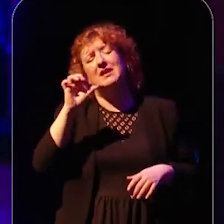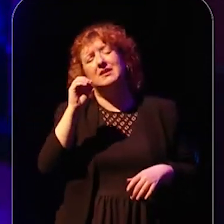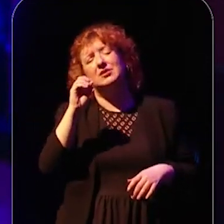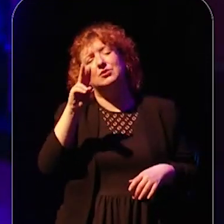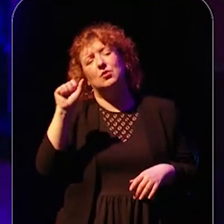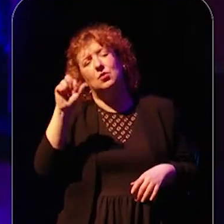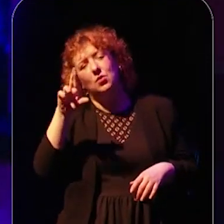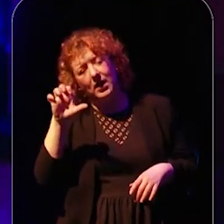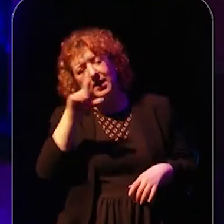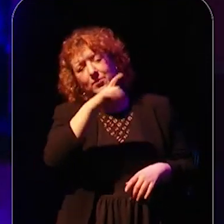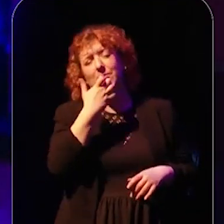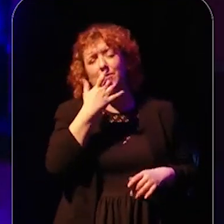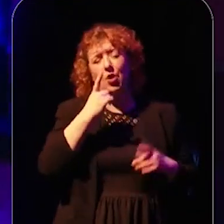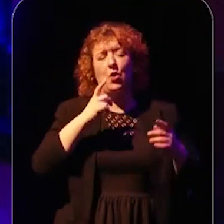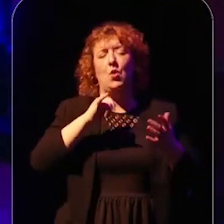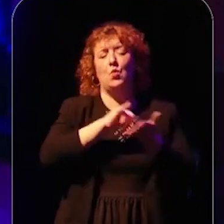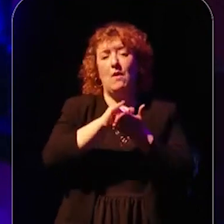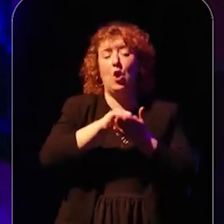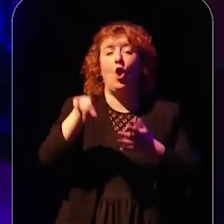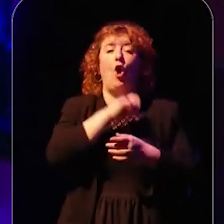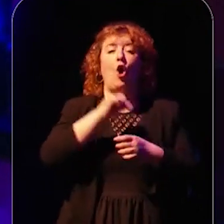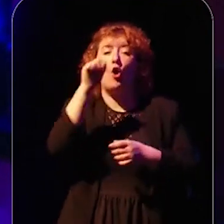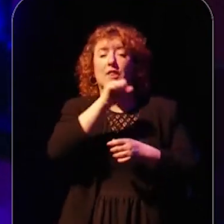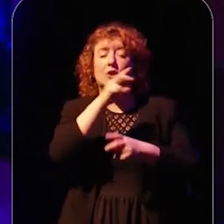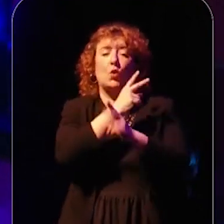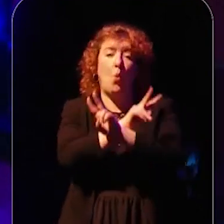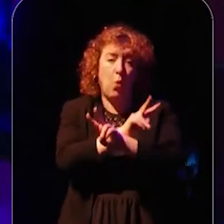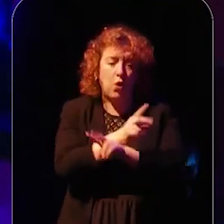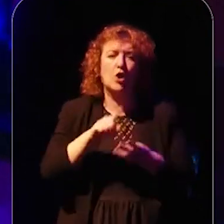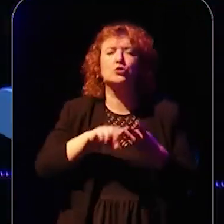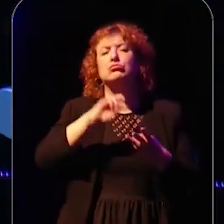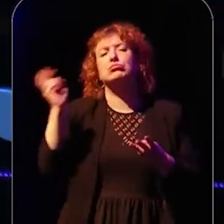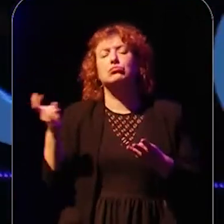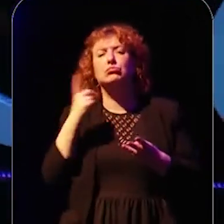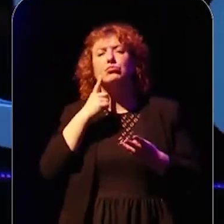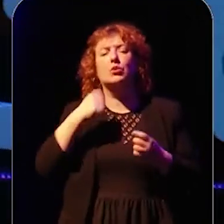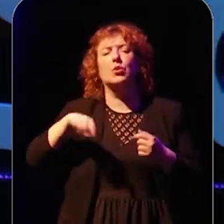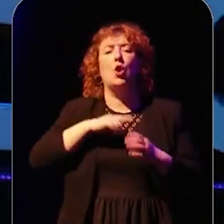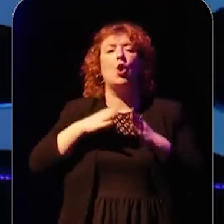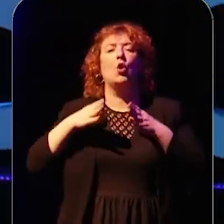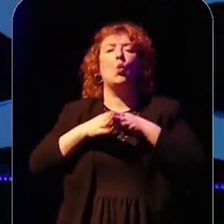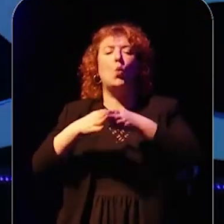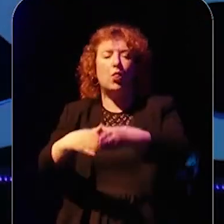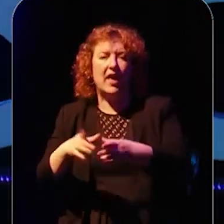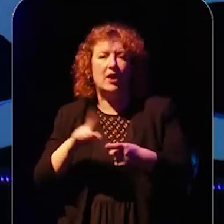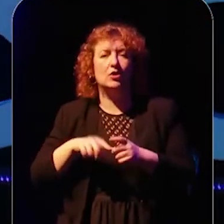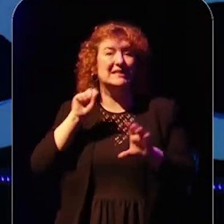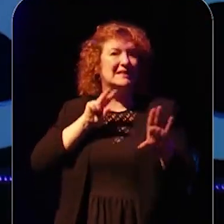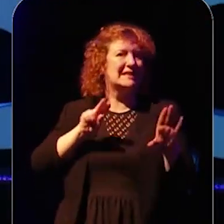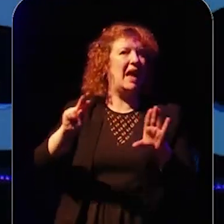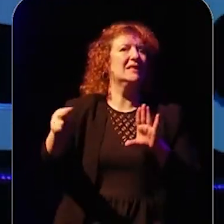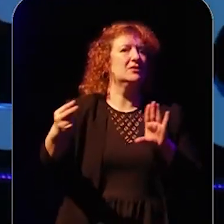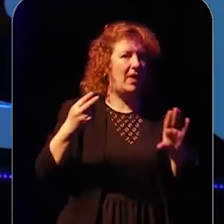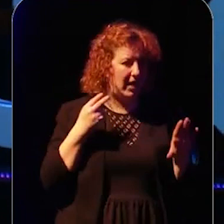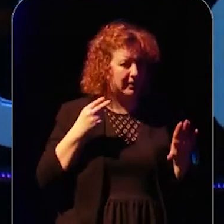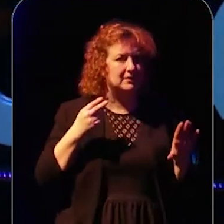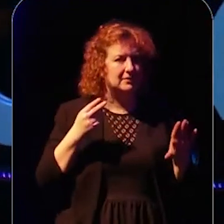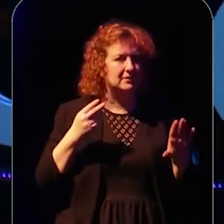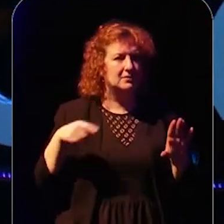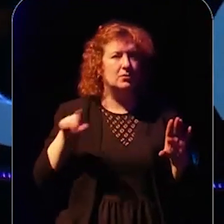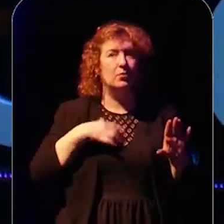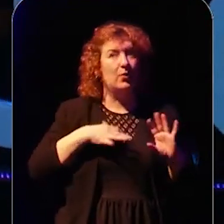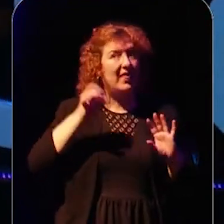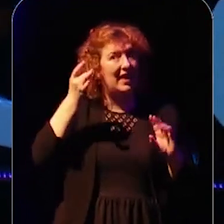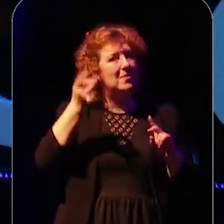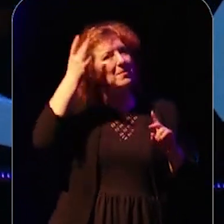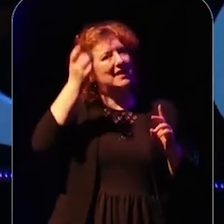para un gran concierto, como fue U2, primera gran pantalla en un crucero, primera pantalla transparente, porque al final, aunque tú inventes